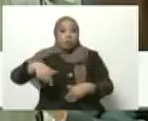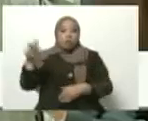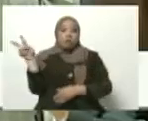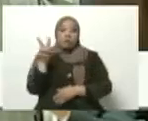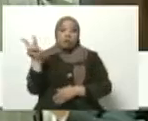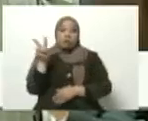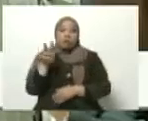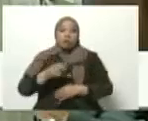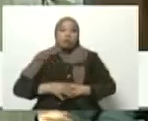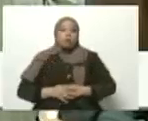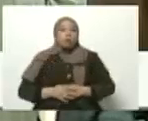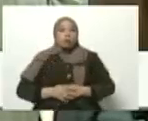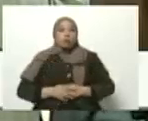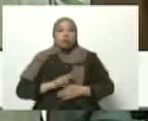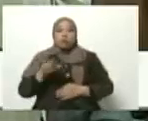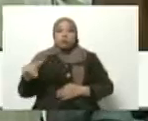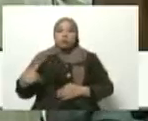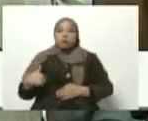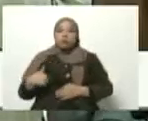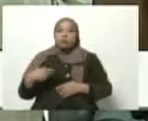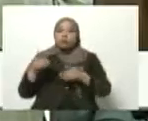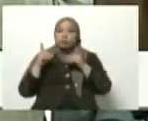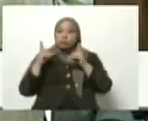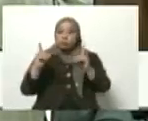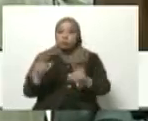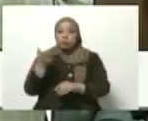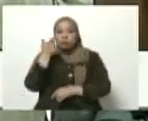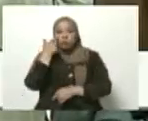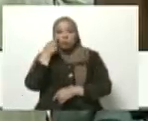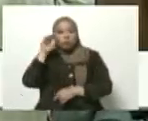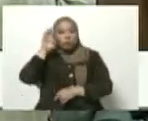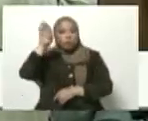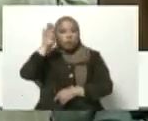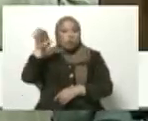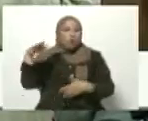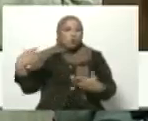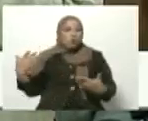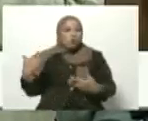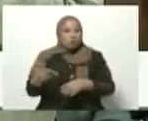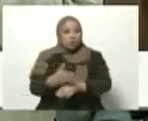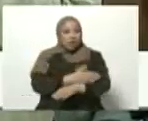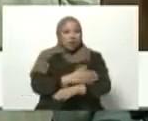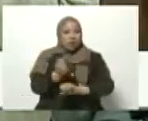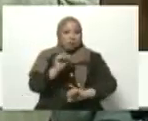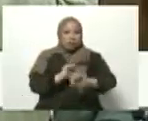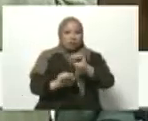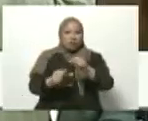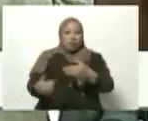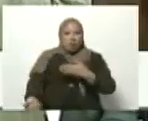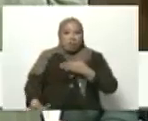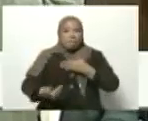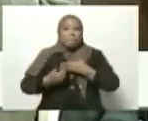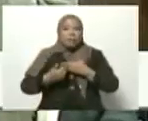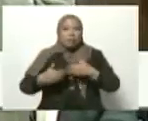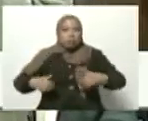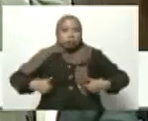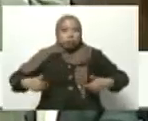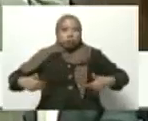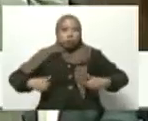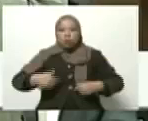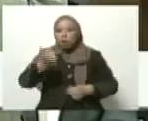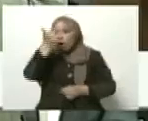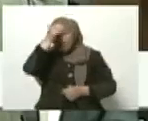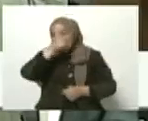la égida que nosotros debemos adelantarnos a los acontecimientos para reducir el impacto y seguir